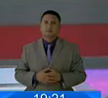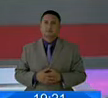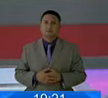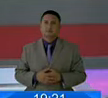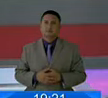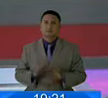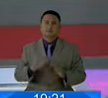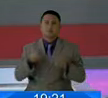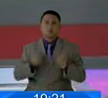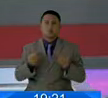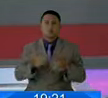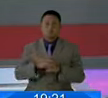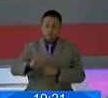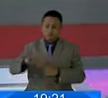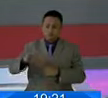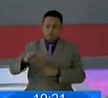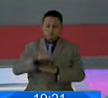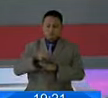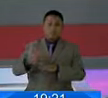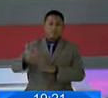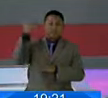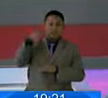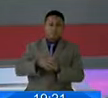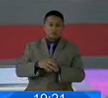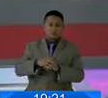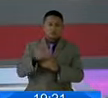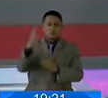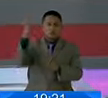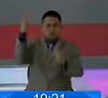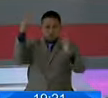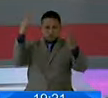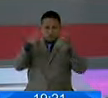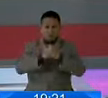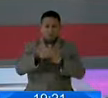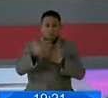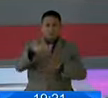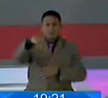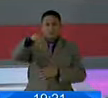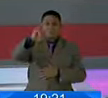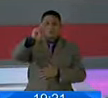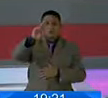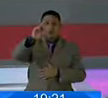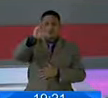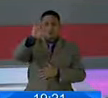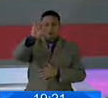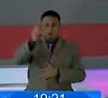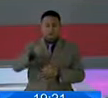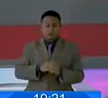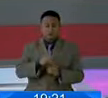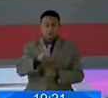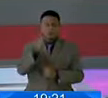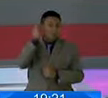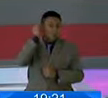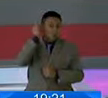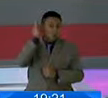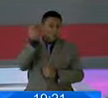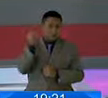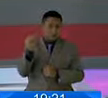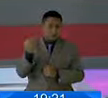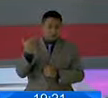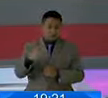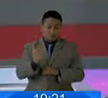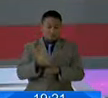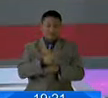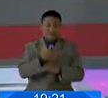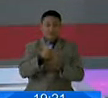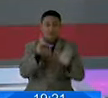Un cuerpo encontrado la semana pasada en medio de un bosque en el sector de Miraflores era de una adolescente reportada como desaparecida. El